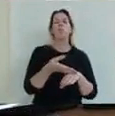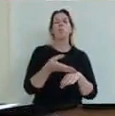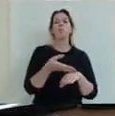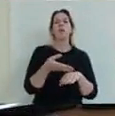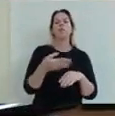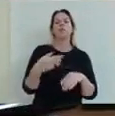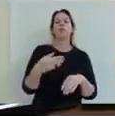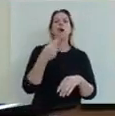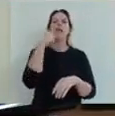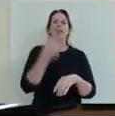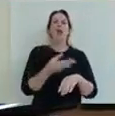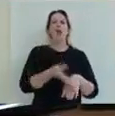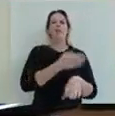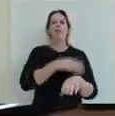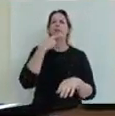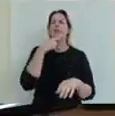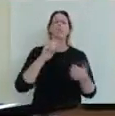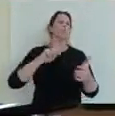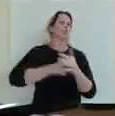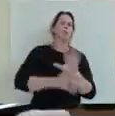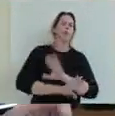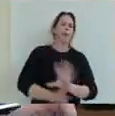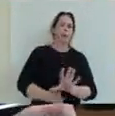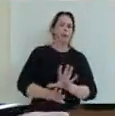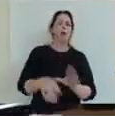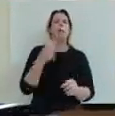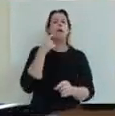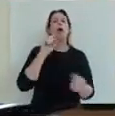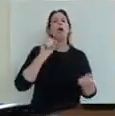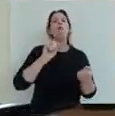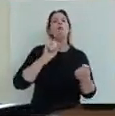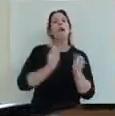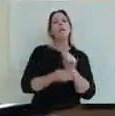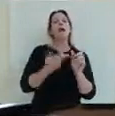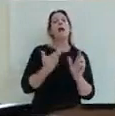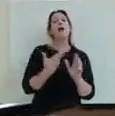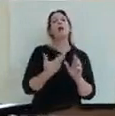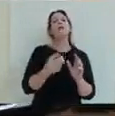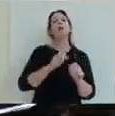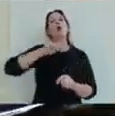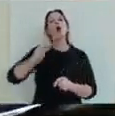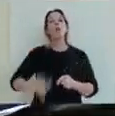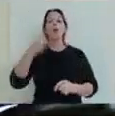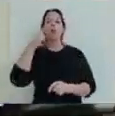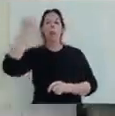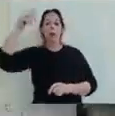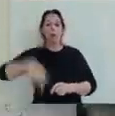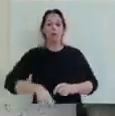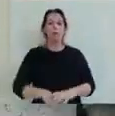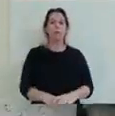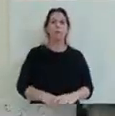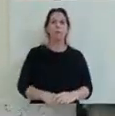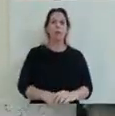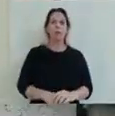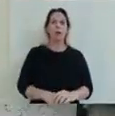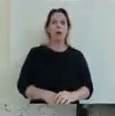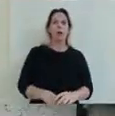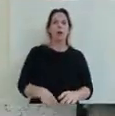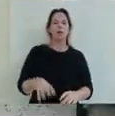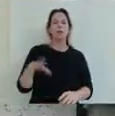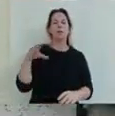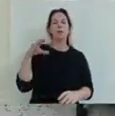proyecto, pero que pase para el orden del día. Concejal Miño. Sí, yo creo que acá hay una cuestión